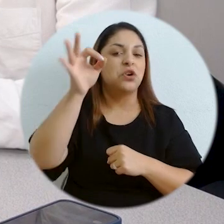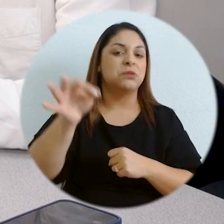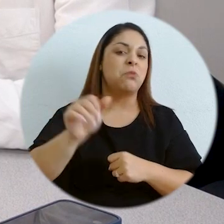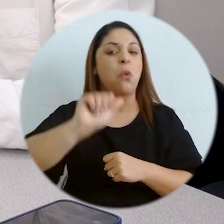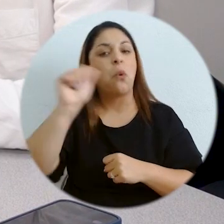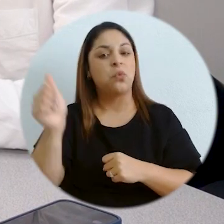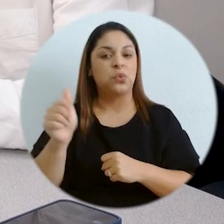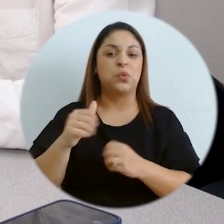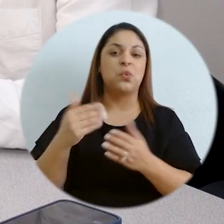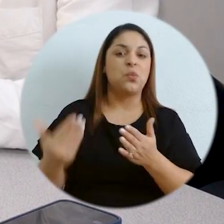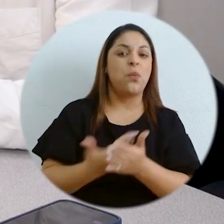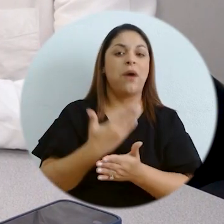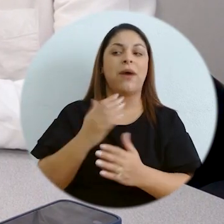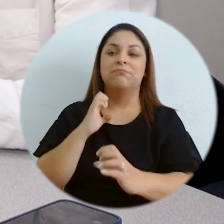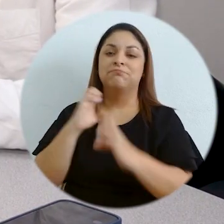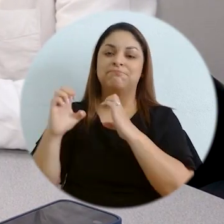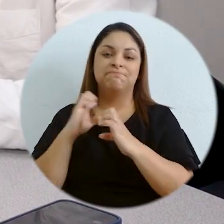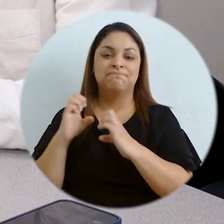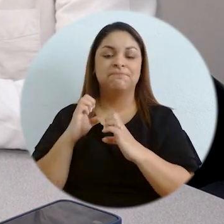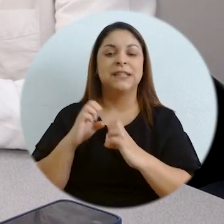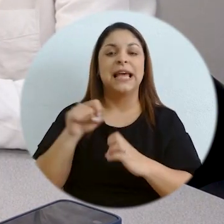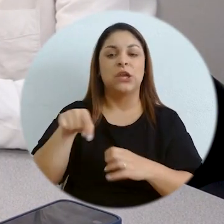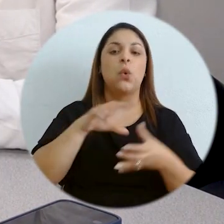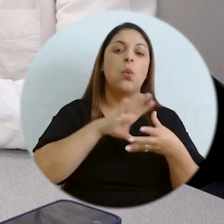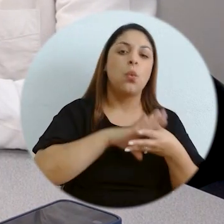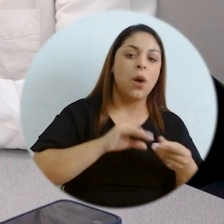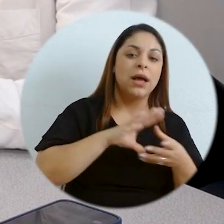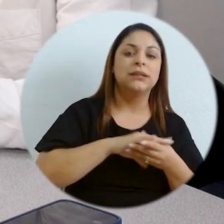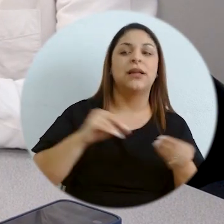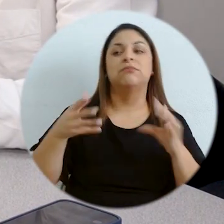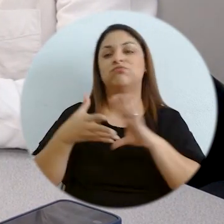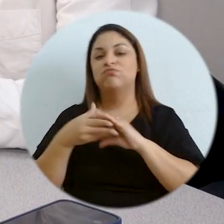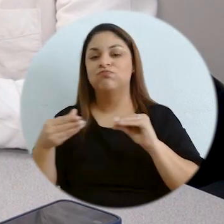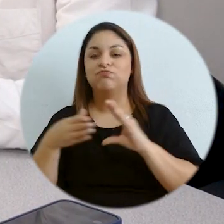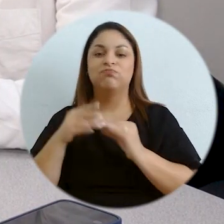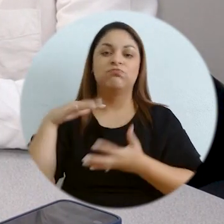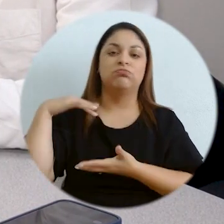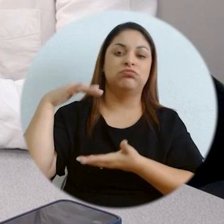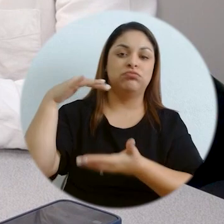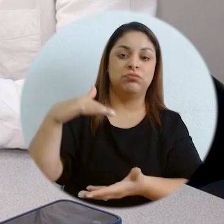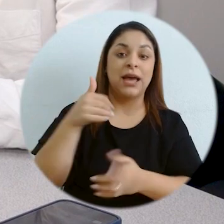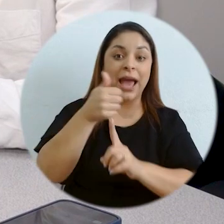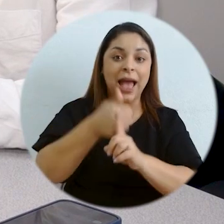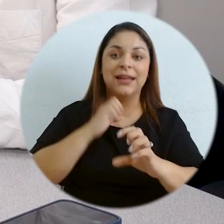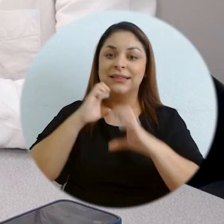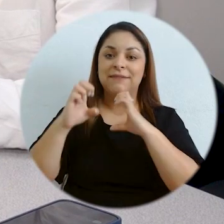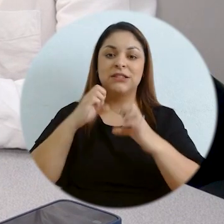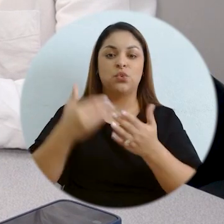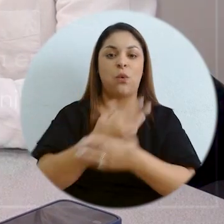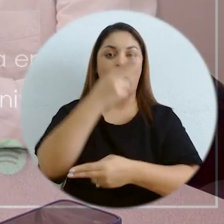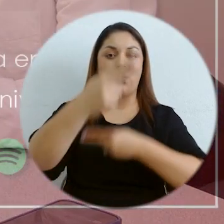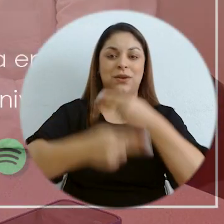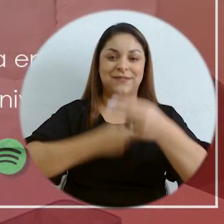Nos encontramos próximamente en un nuevo episodio de Cuentas y Cuentos. En cada episodio,